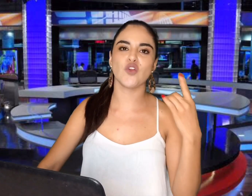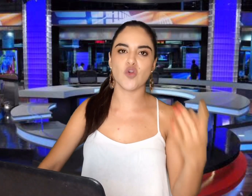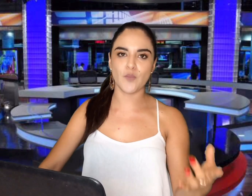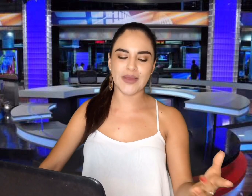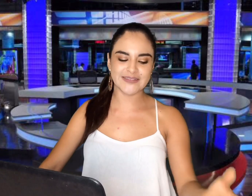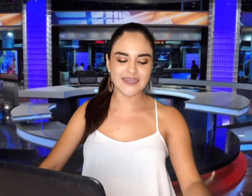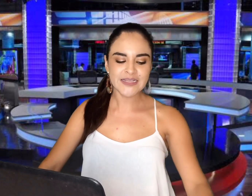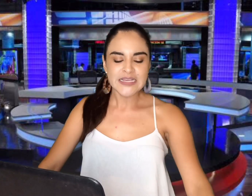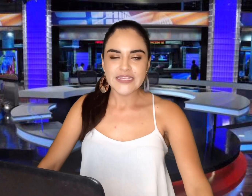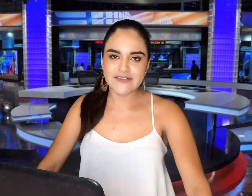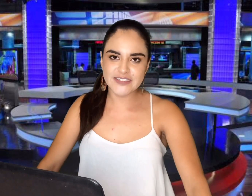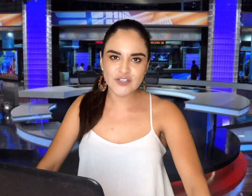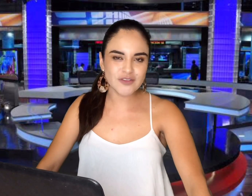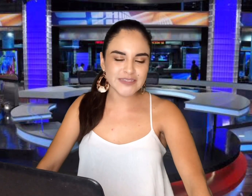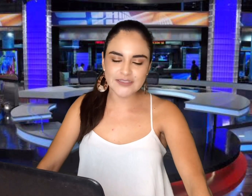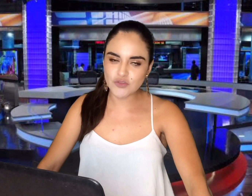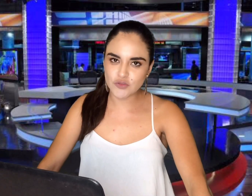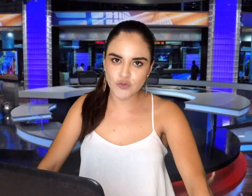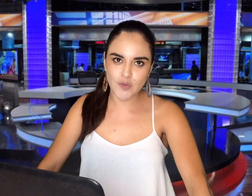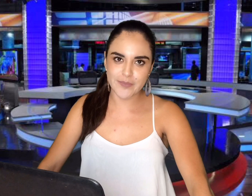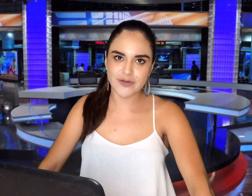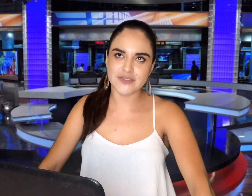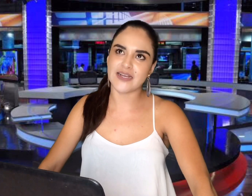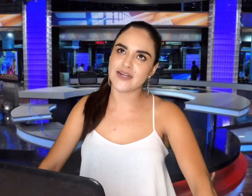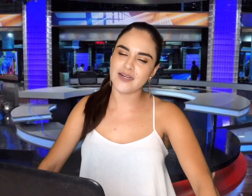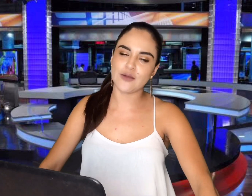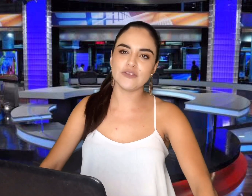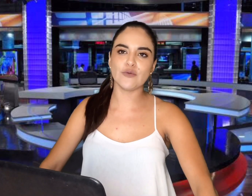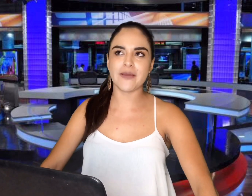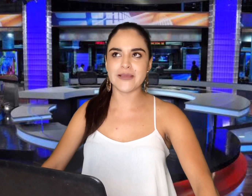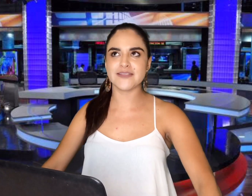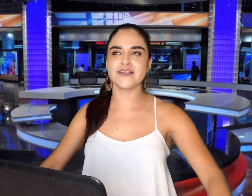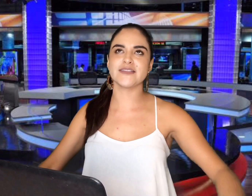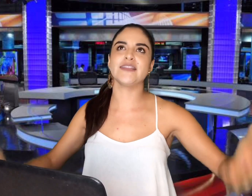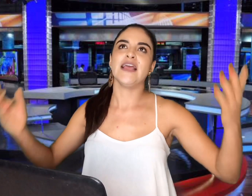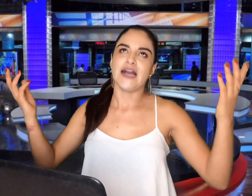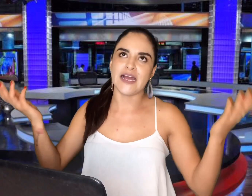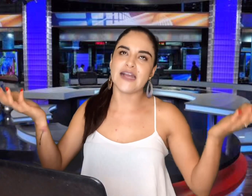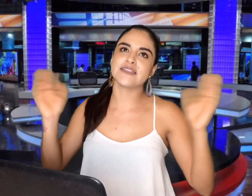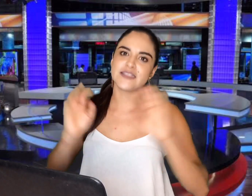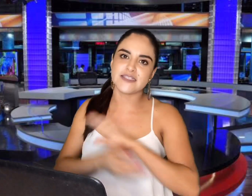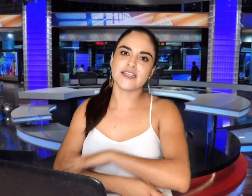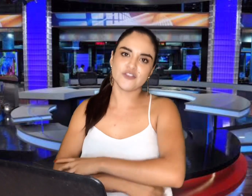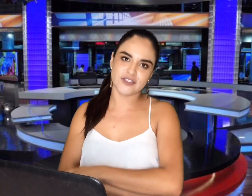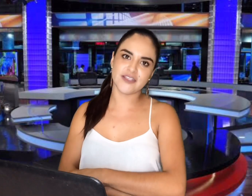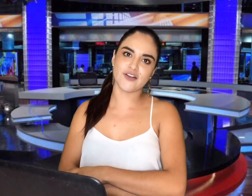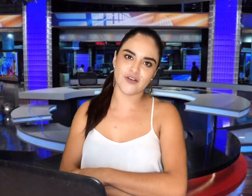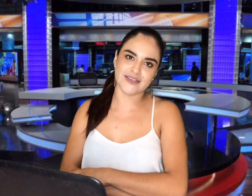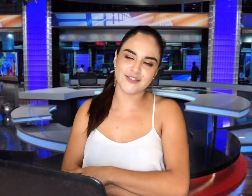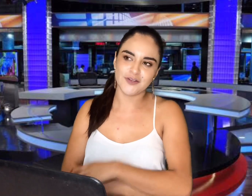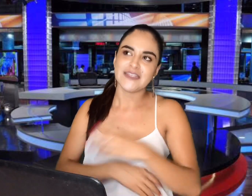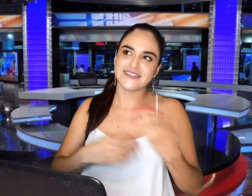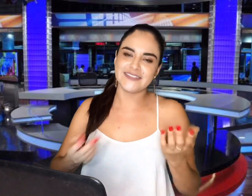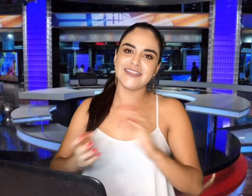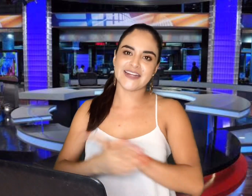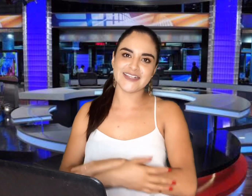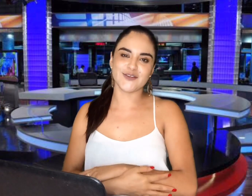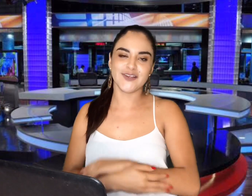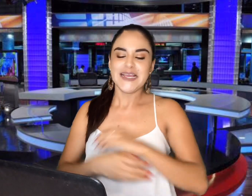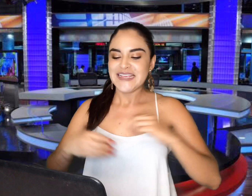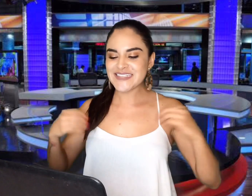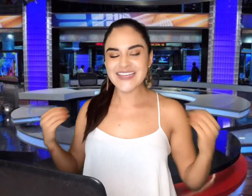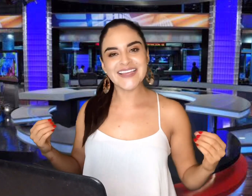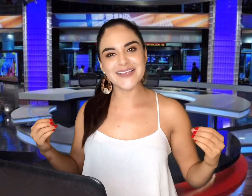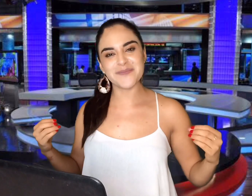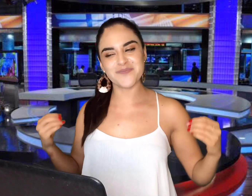para que lo compartan y a ver si con tanto odio al menos agarran la onda una vez y dicen así es cierto si dijo eso si tenía razón